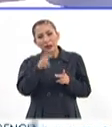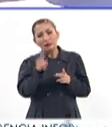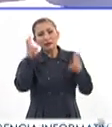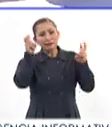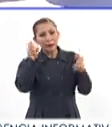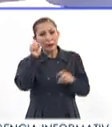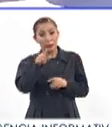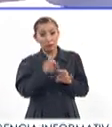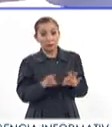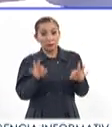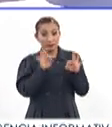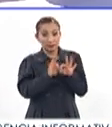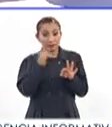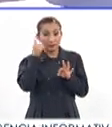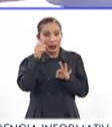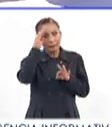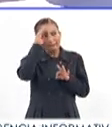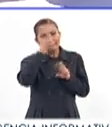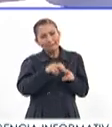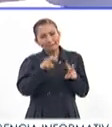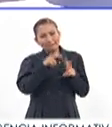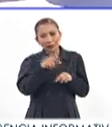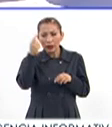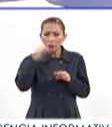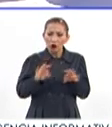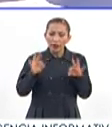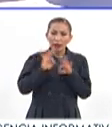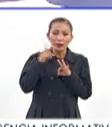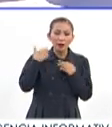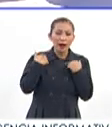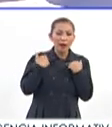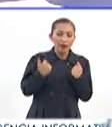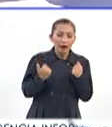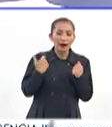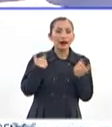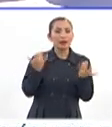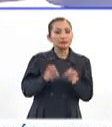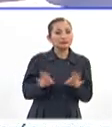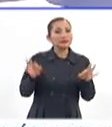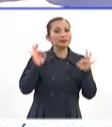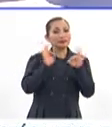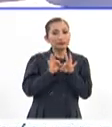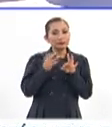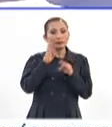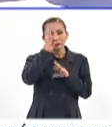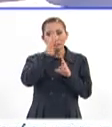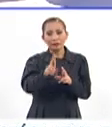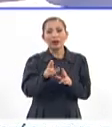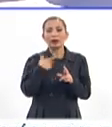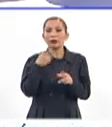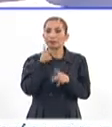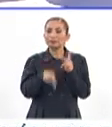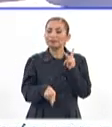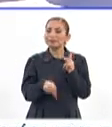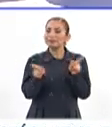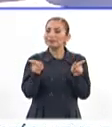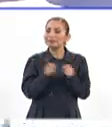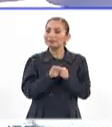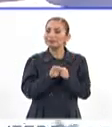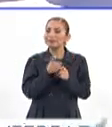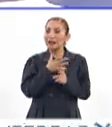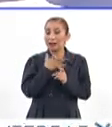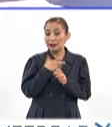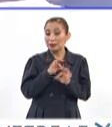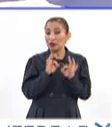tema, importante para la reflexión, importante para el entendimiento e importante para el respeto. Vamos a hacer una breve pausa,